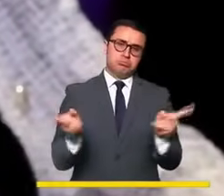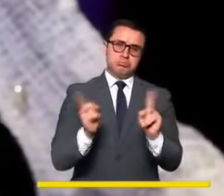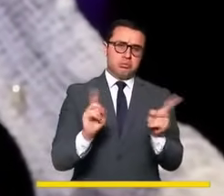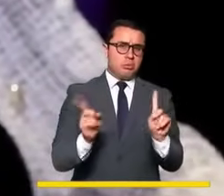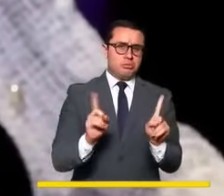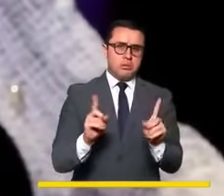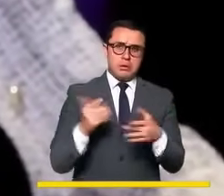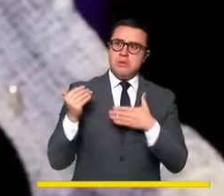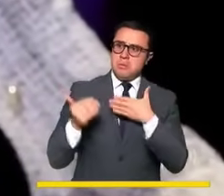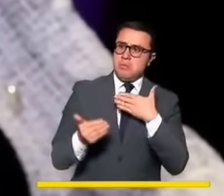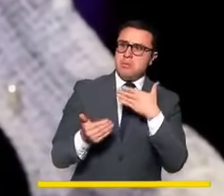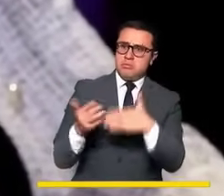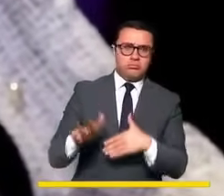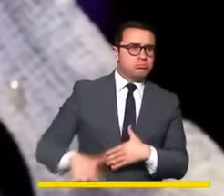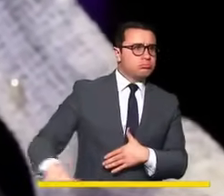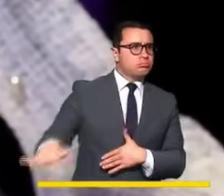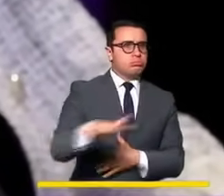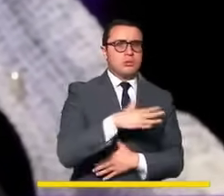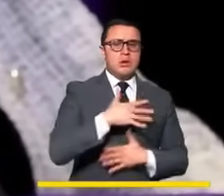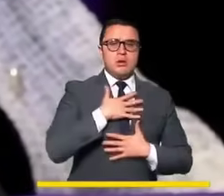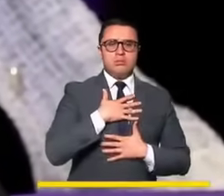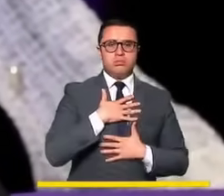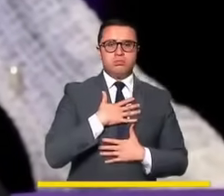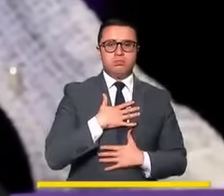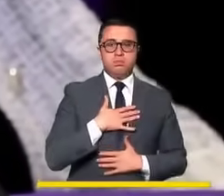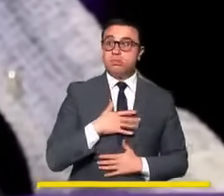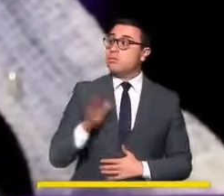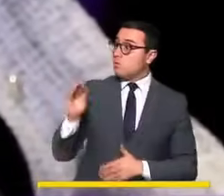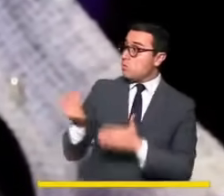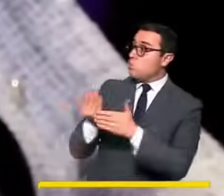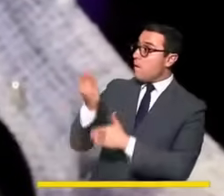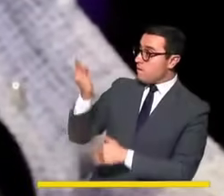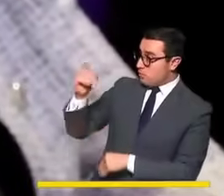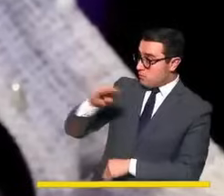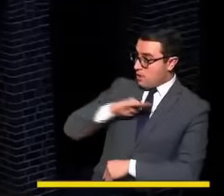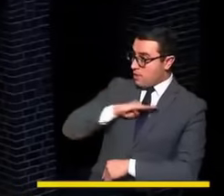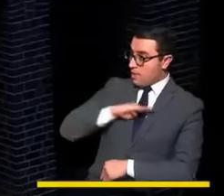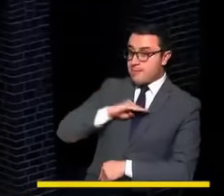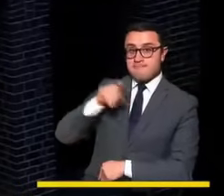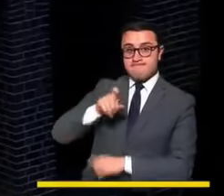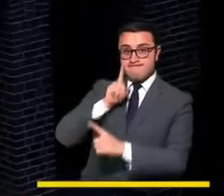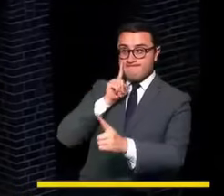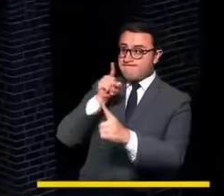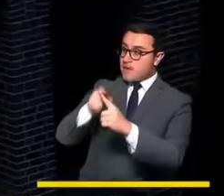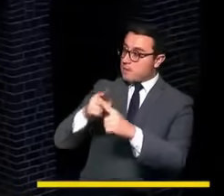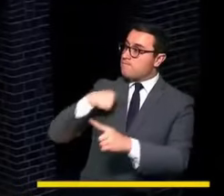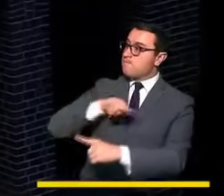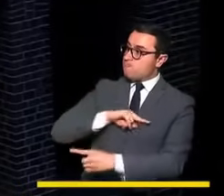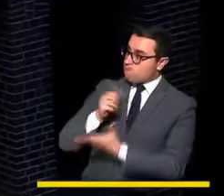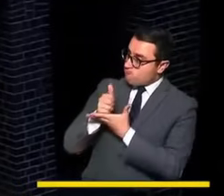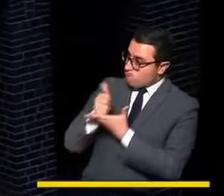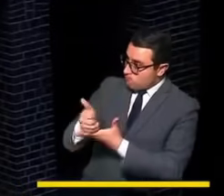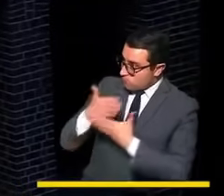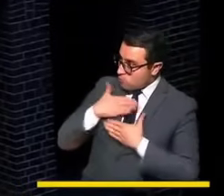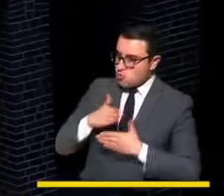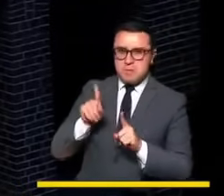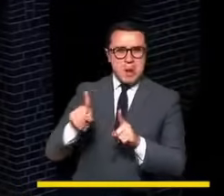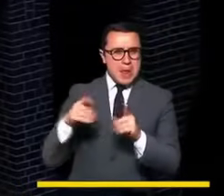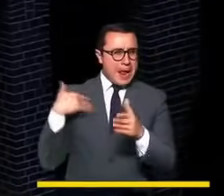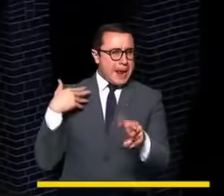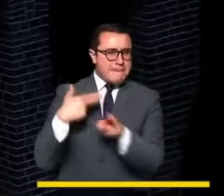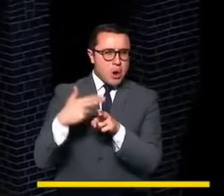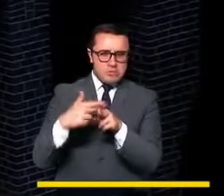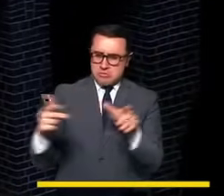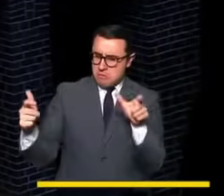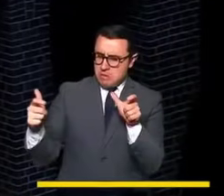cerca. Esa debe ser una obsesión del alcalde. En la cual tenemos que ayudar, pero está muy cerca de